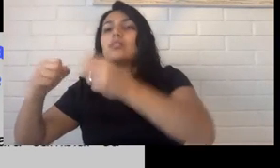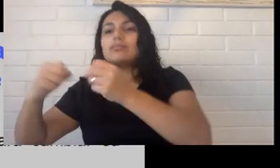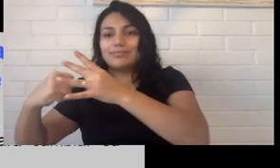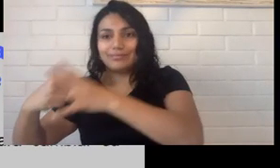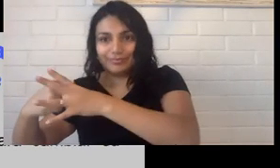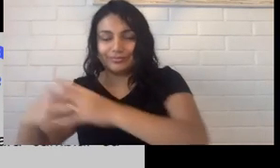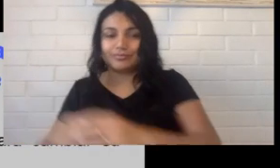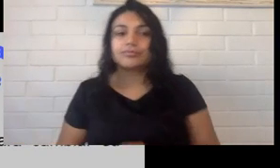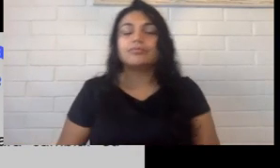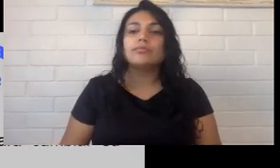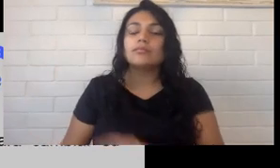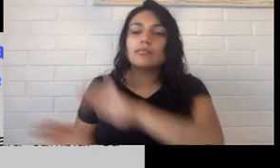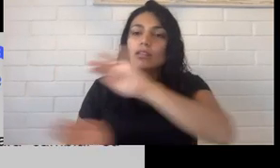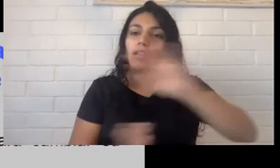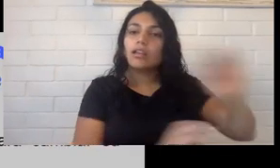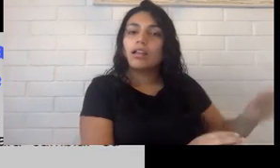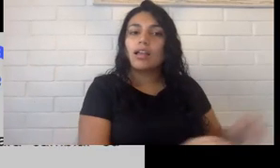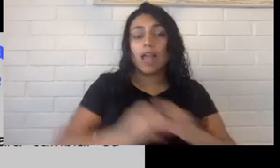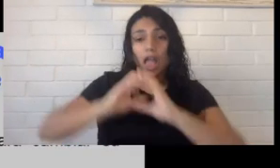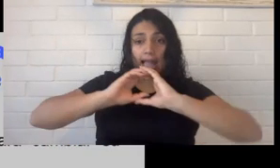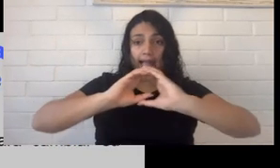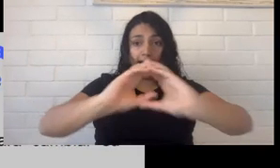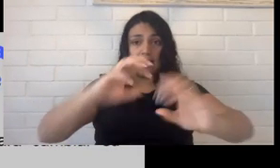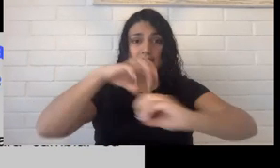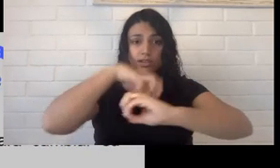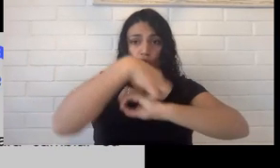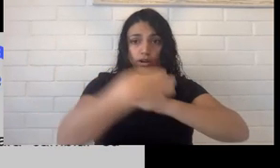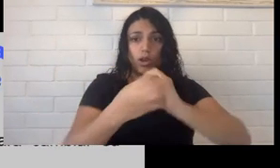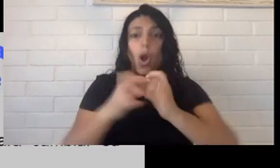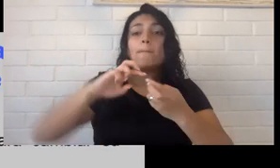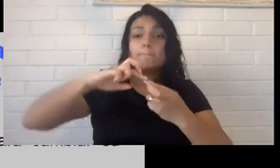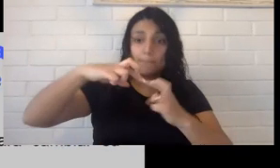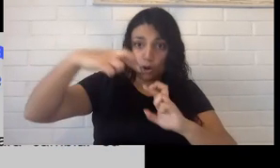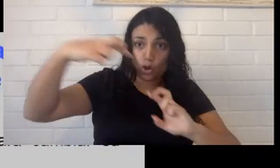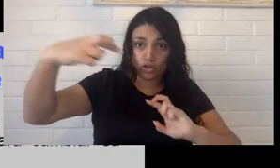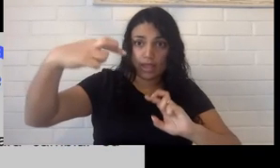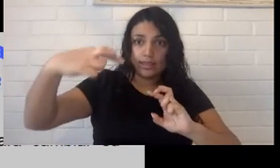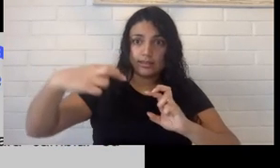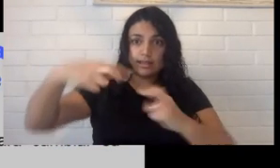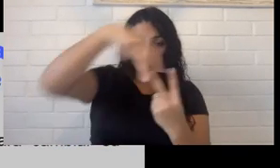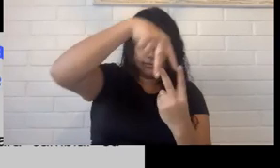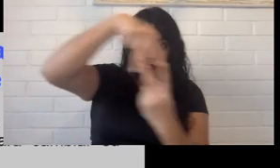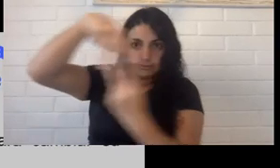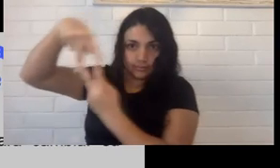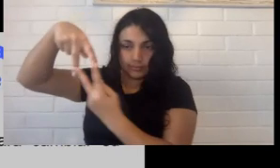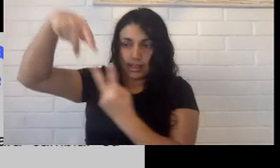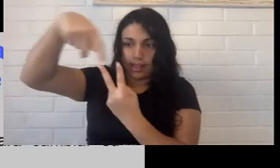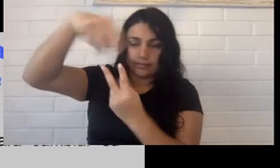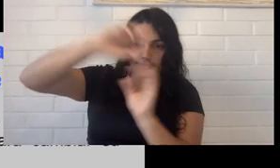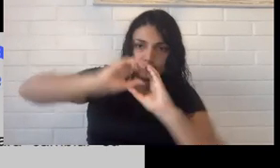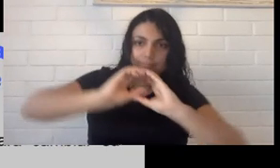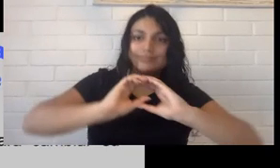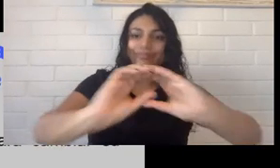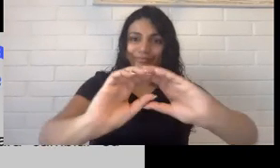Los canales iónicos son proteínas que atraviesan toda la membrana celular y tenemos distintos tipos de